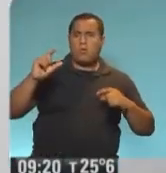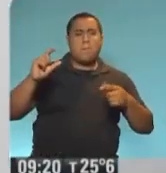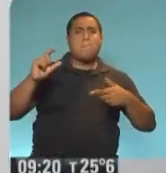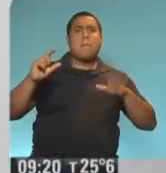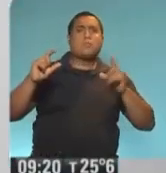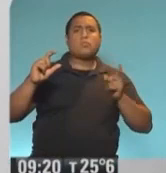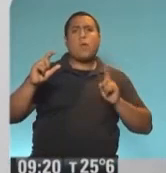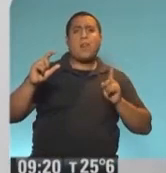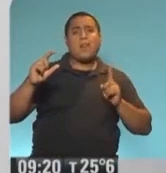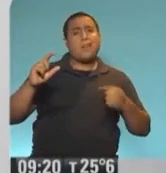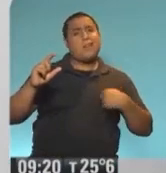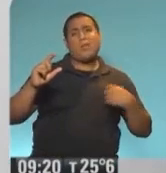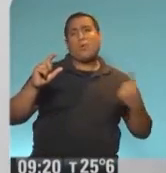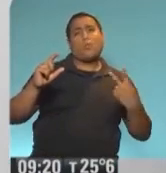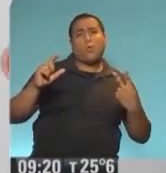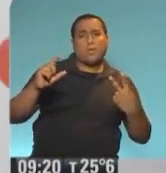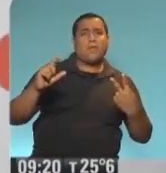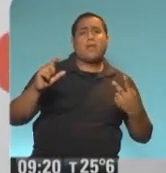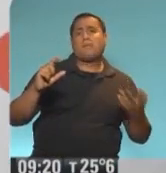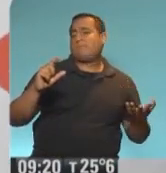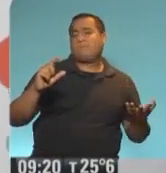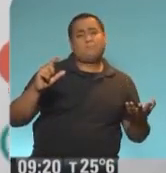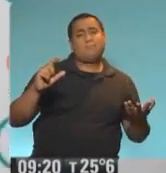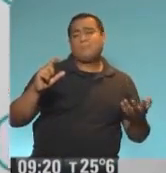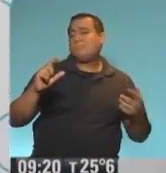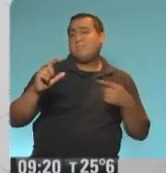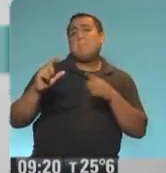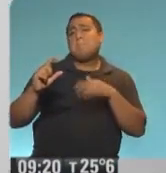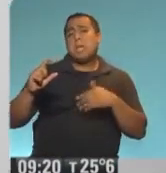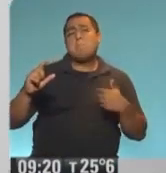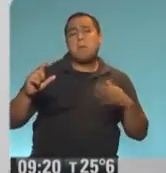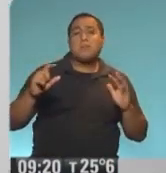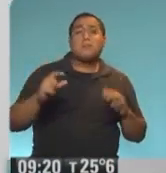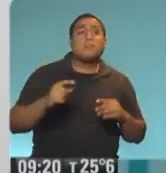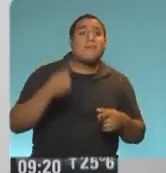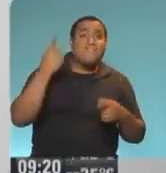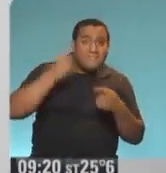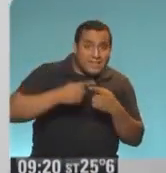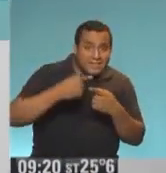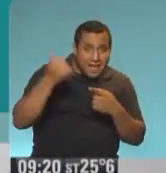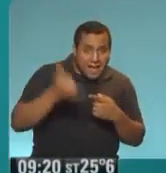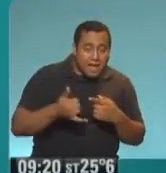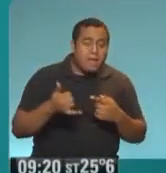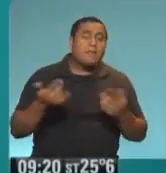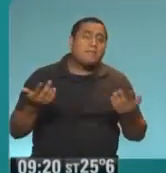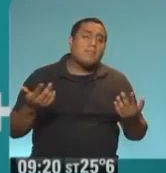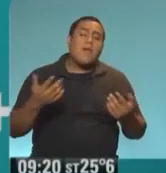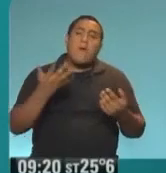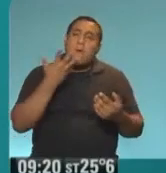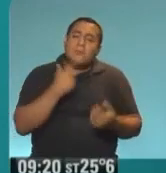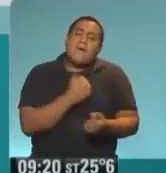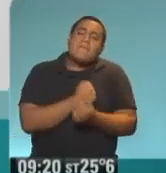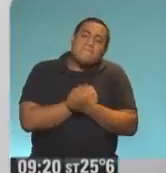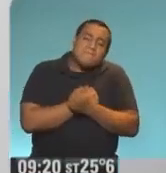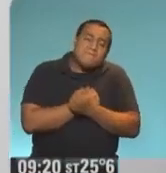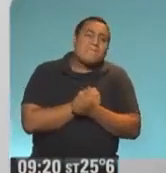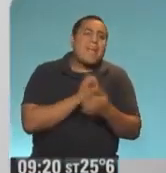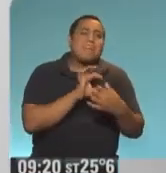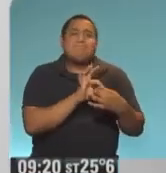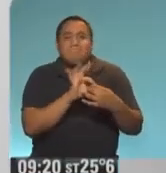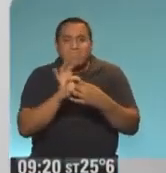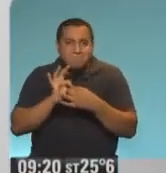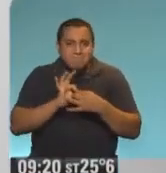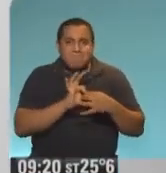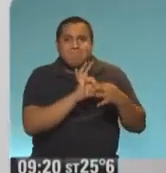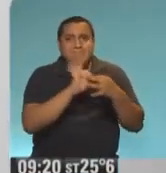para el COVID, sino para todo. Entonces tenemos las fiestas son hechos afectivos fuertes, pero a veces también son